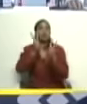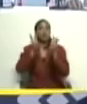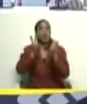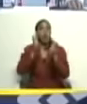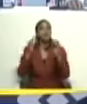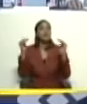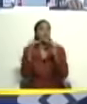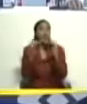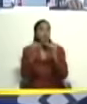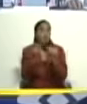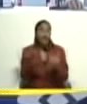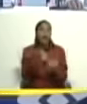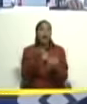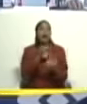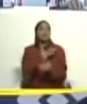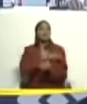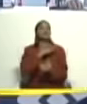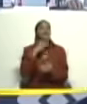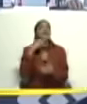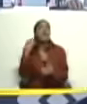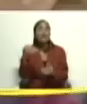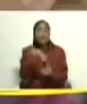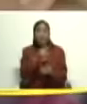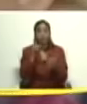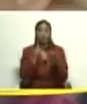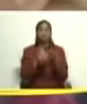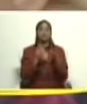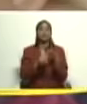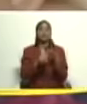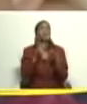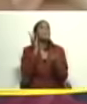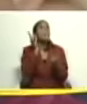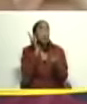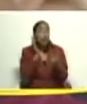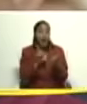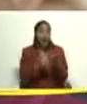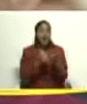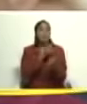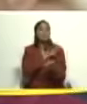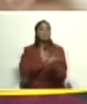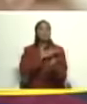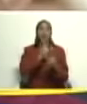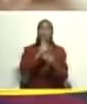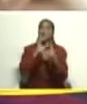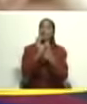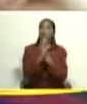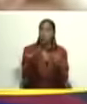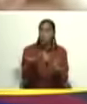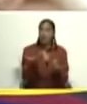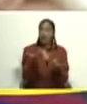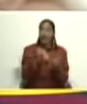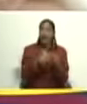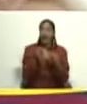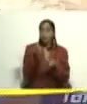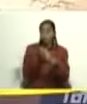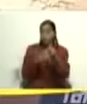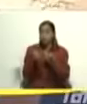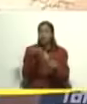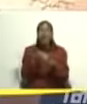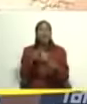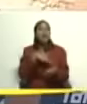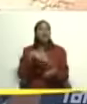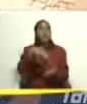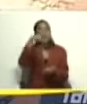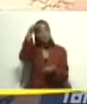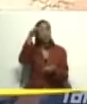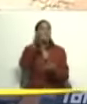misión juventud, la gran misión mujer, con la gran misión cultura, porque es la riqueza espiritual, y sin riqueza espiritual jamás